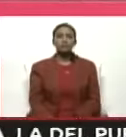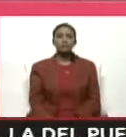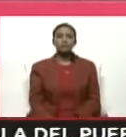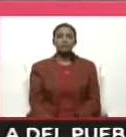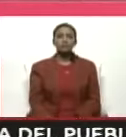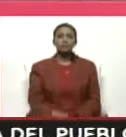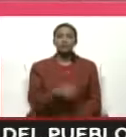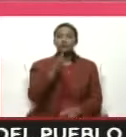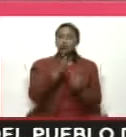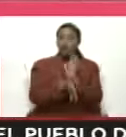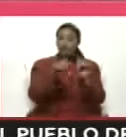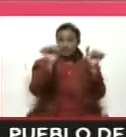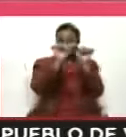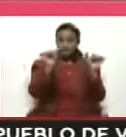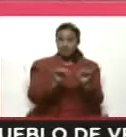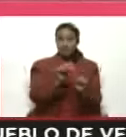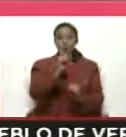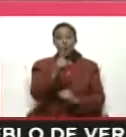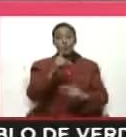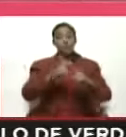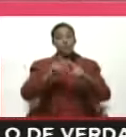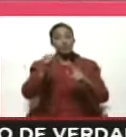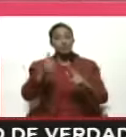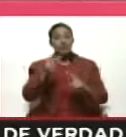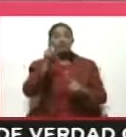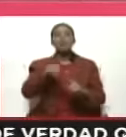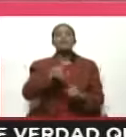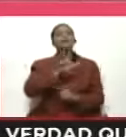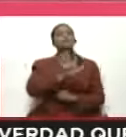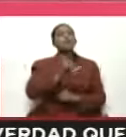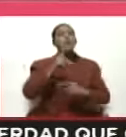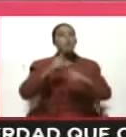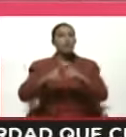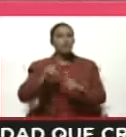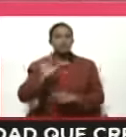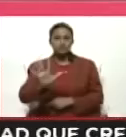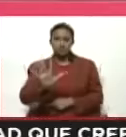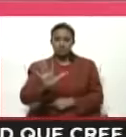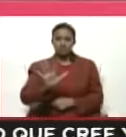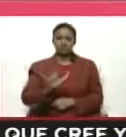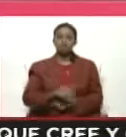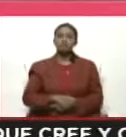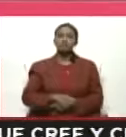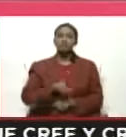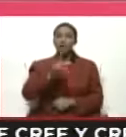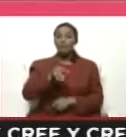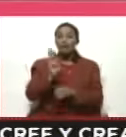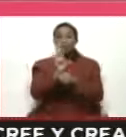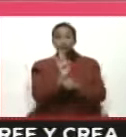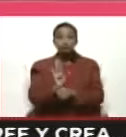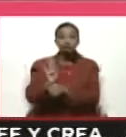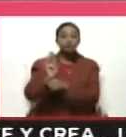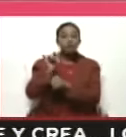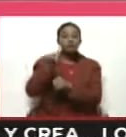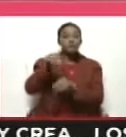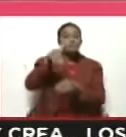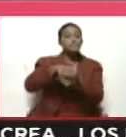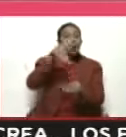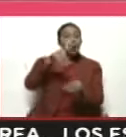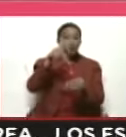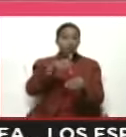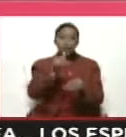el 1x10, la maquinaria del 1x10, 5x5 y la defensa del voto. Queremos también